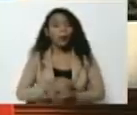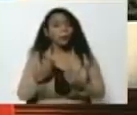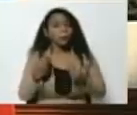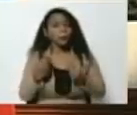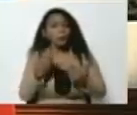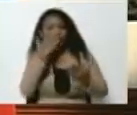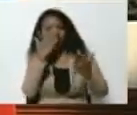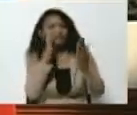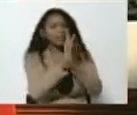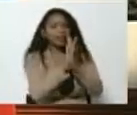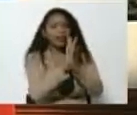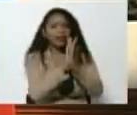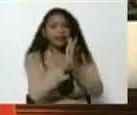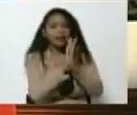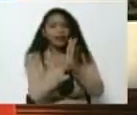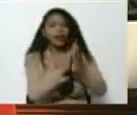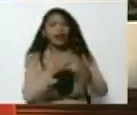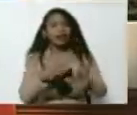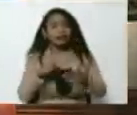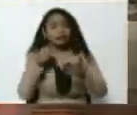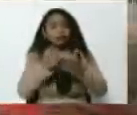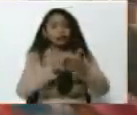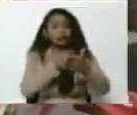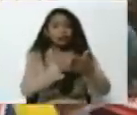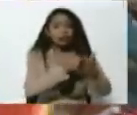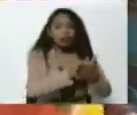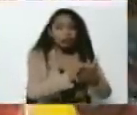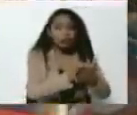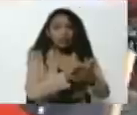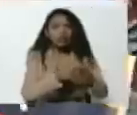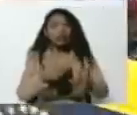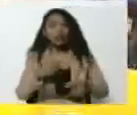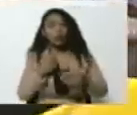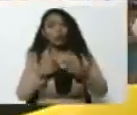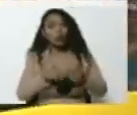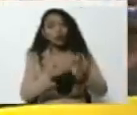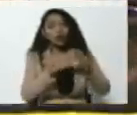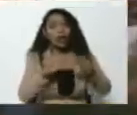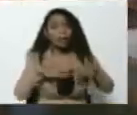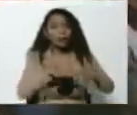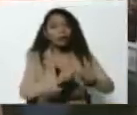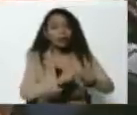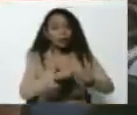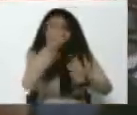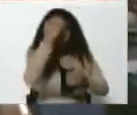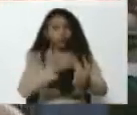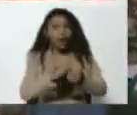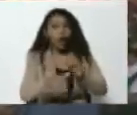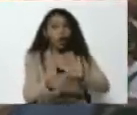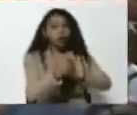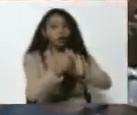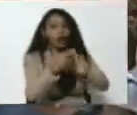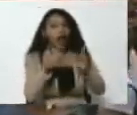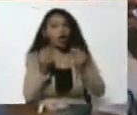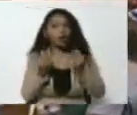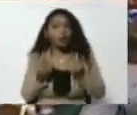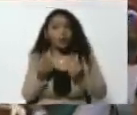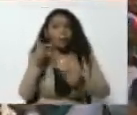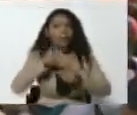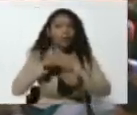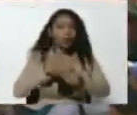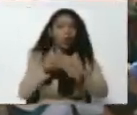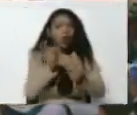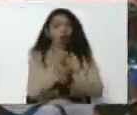enfrentar la arremetida imperialista brutal contra la economía, contra el petróleo, contra el